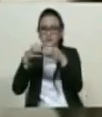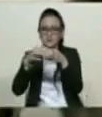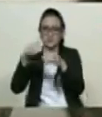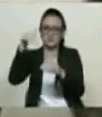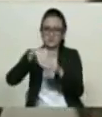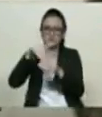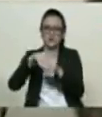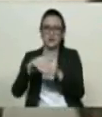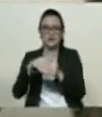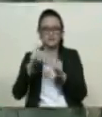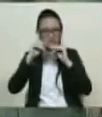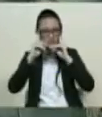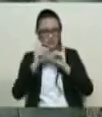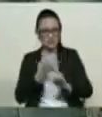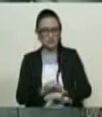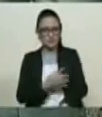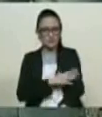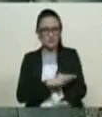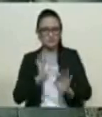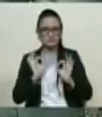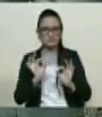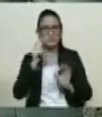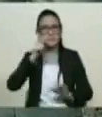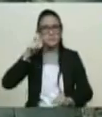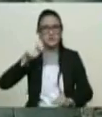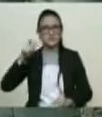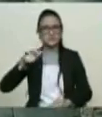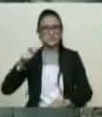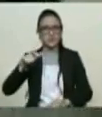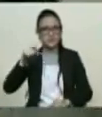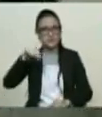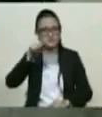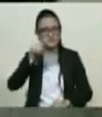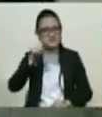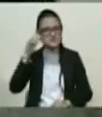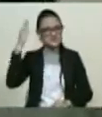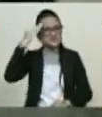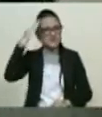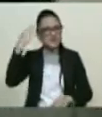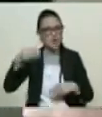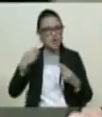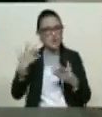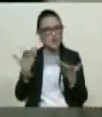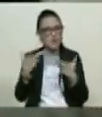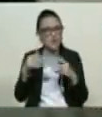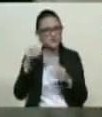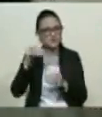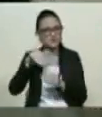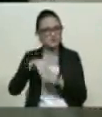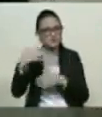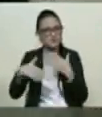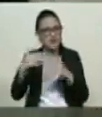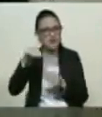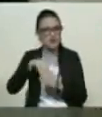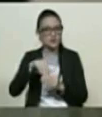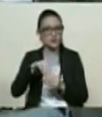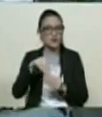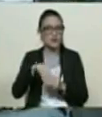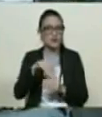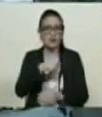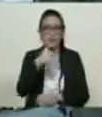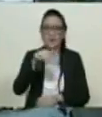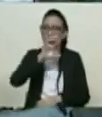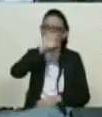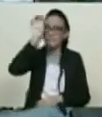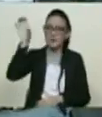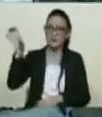es decir, expertos realmente, gente que ha administrado y ha hecho procesos electorales en cada uno de esos